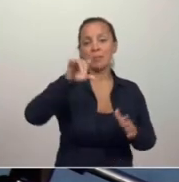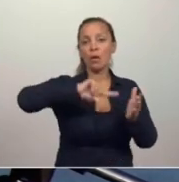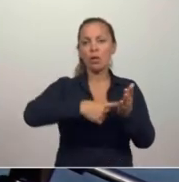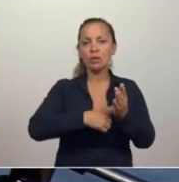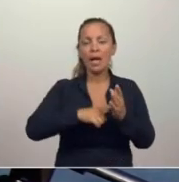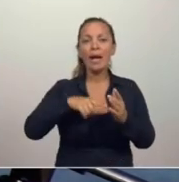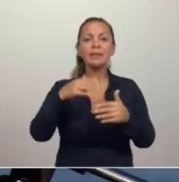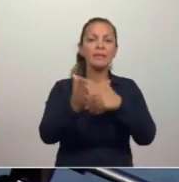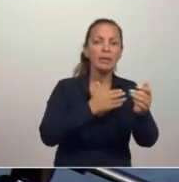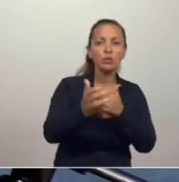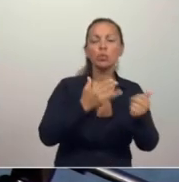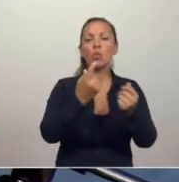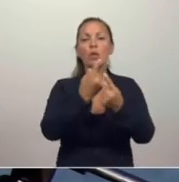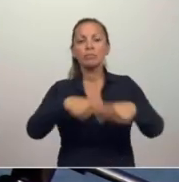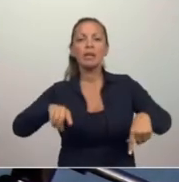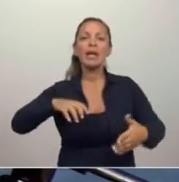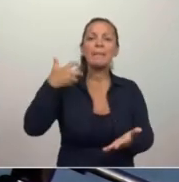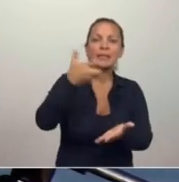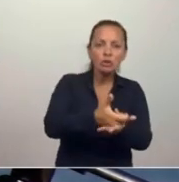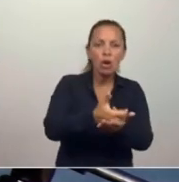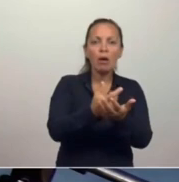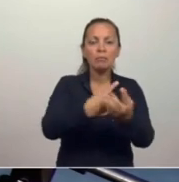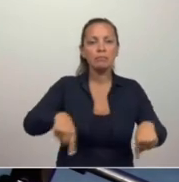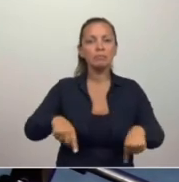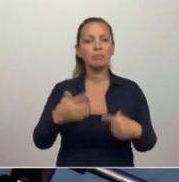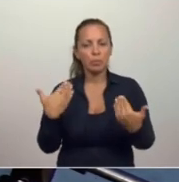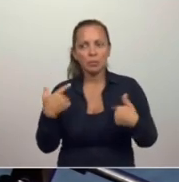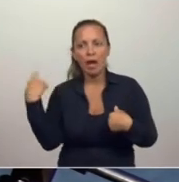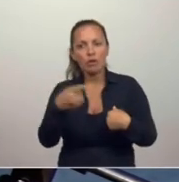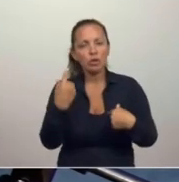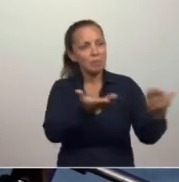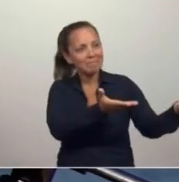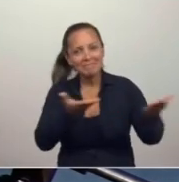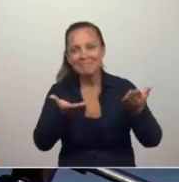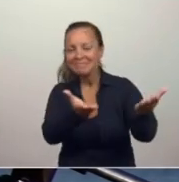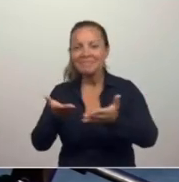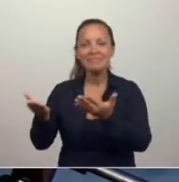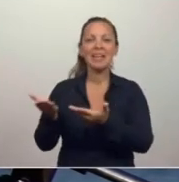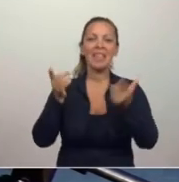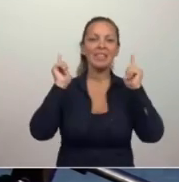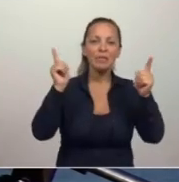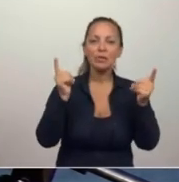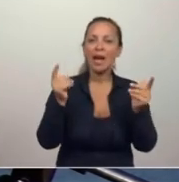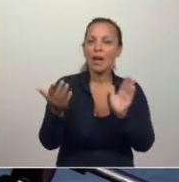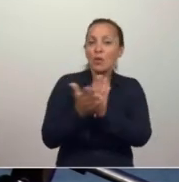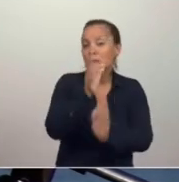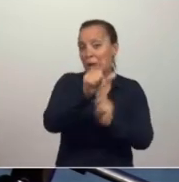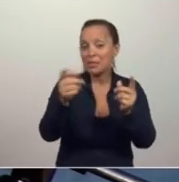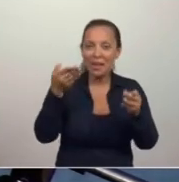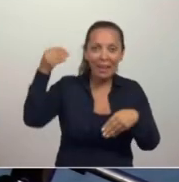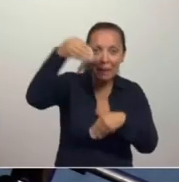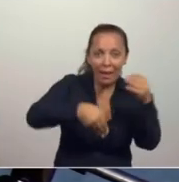inversiones En infraestructura nuestra capacidad para recibir y para disfrutar junto con los que nos visitan